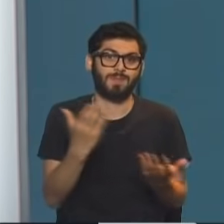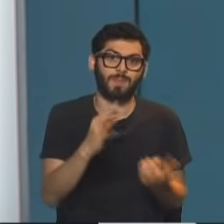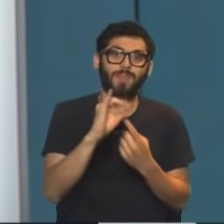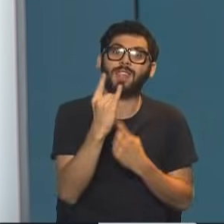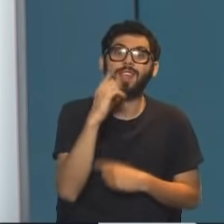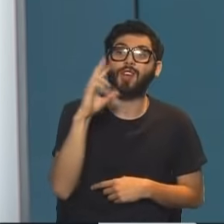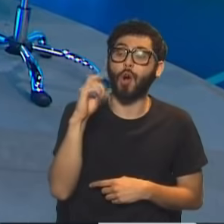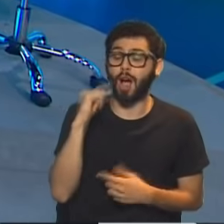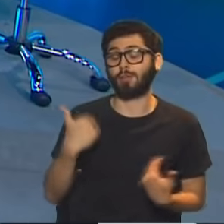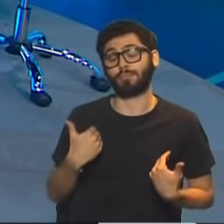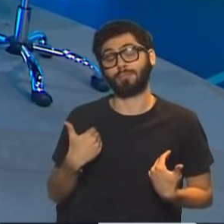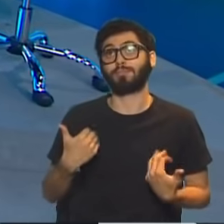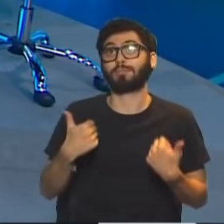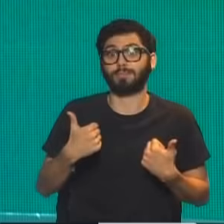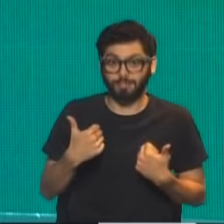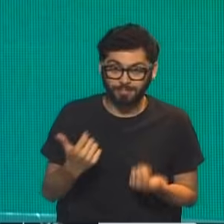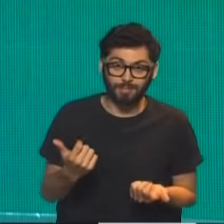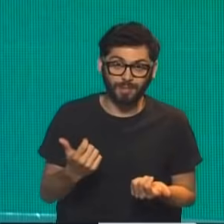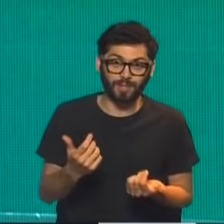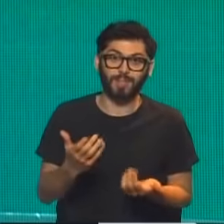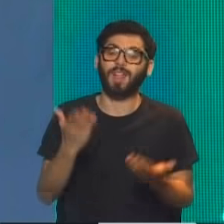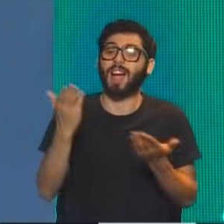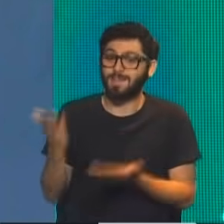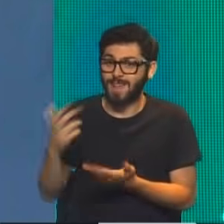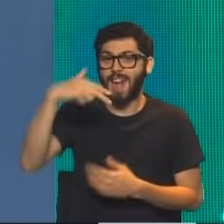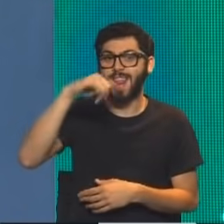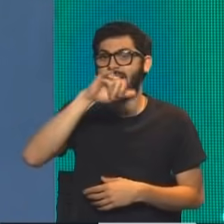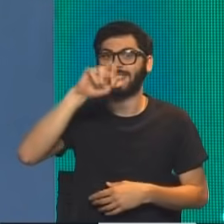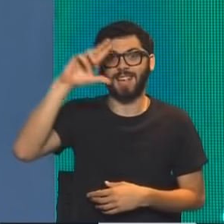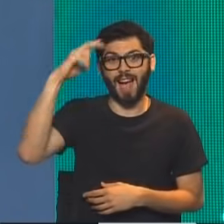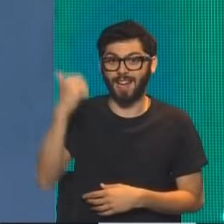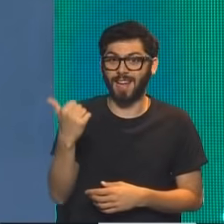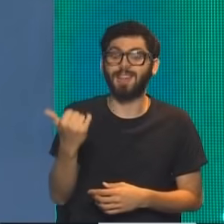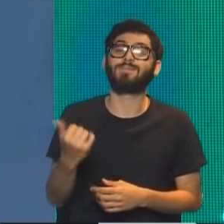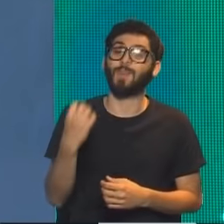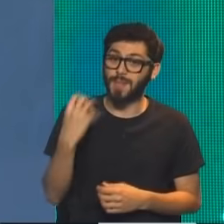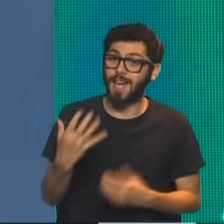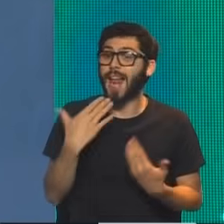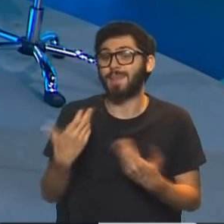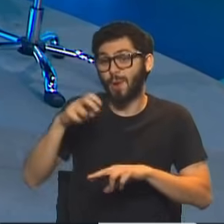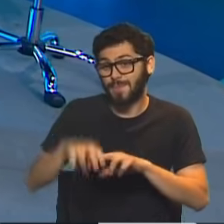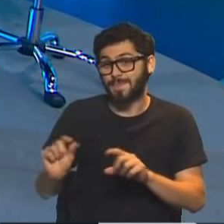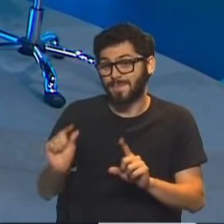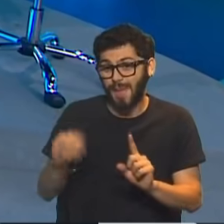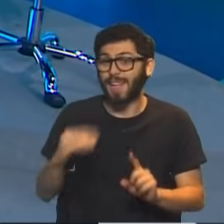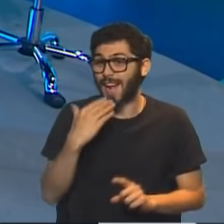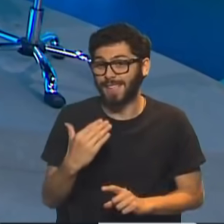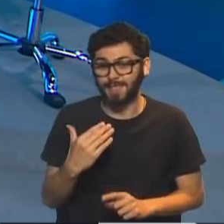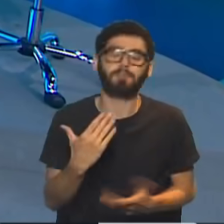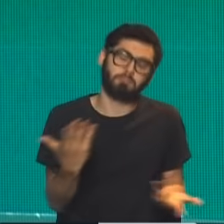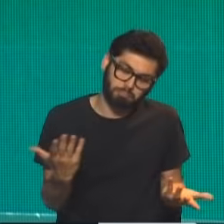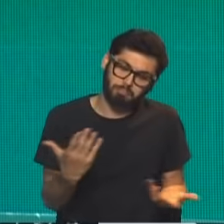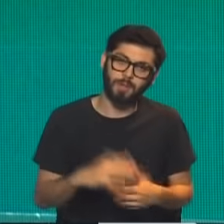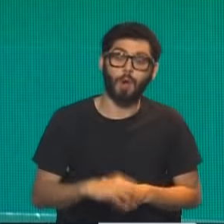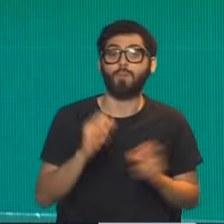soy. Este es el orden establecido. La señorita Nazarena del Magno, que ya venía en el aire. ¿Cómo estás, Nasa? Gracias por quedarte. Por favor, porque tenemos varios temas y